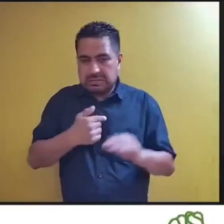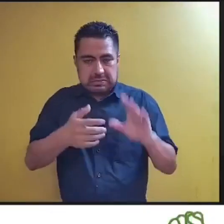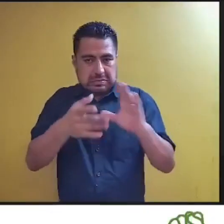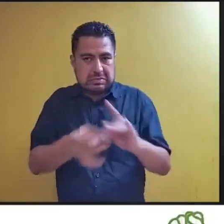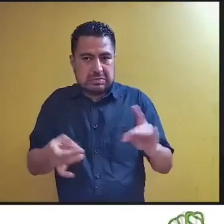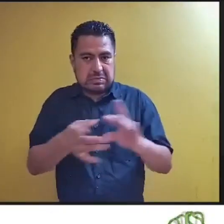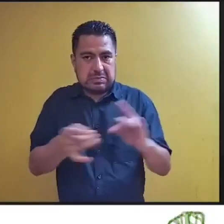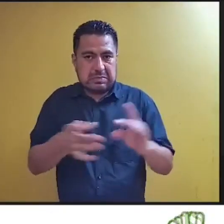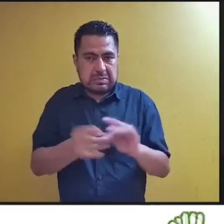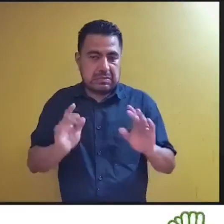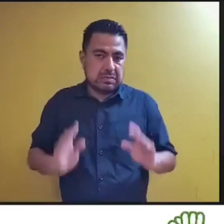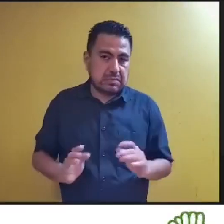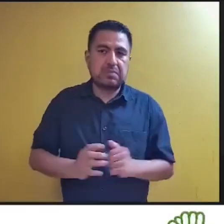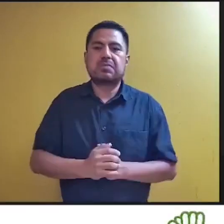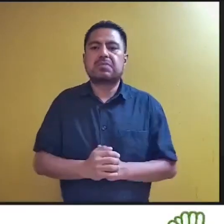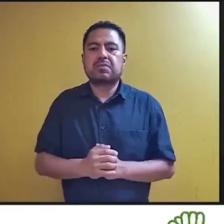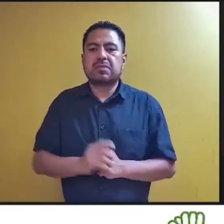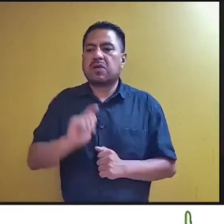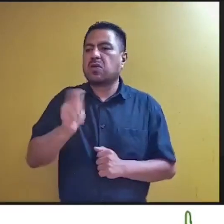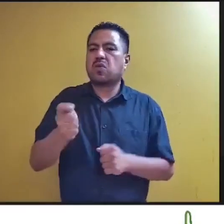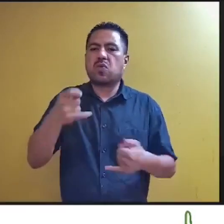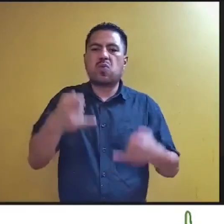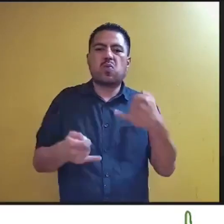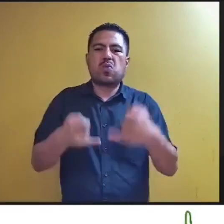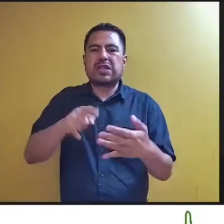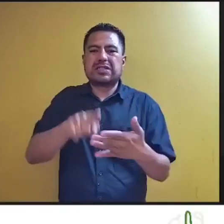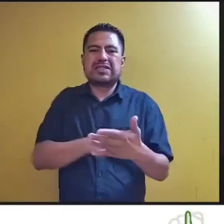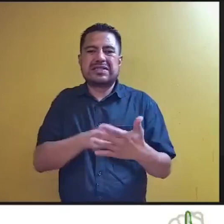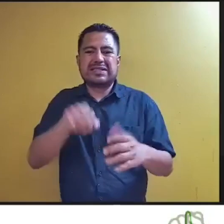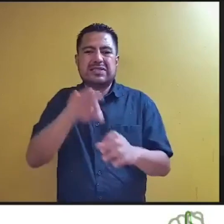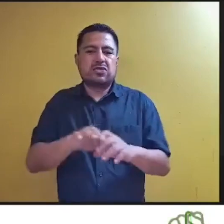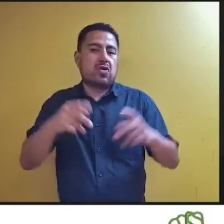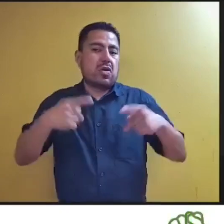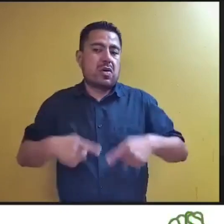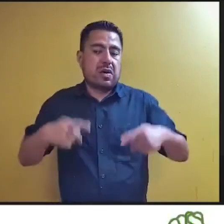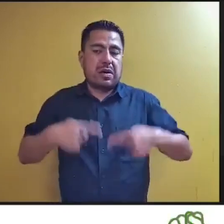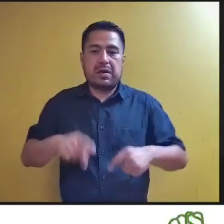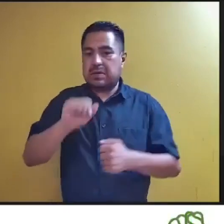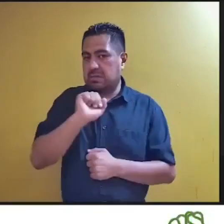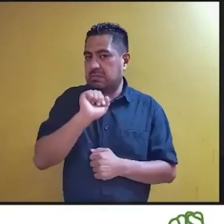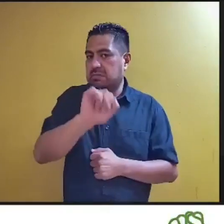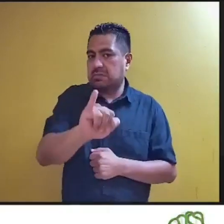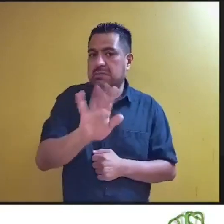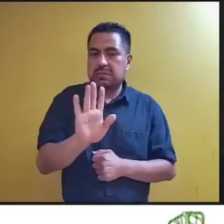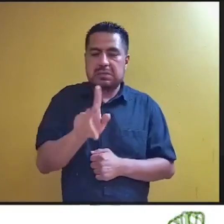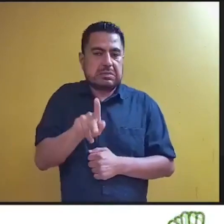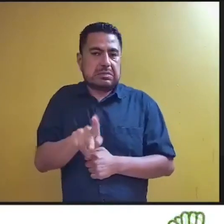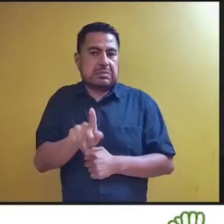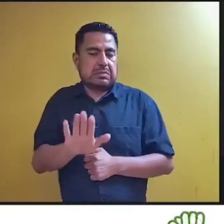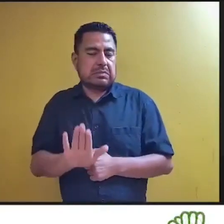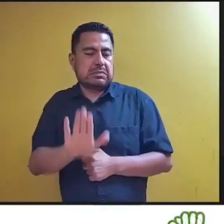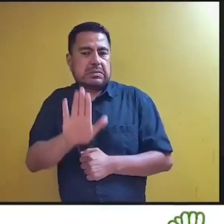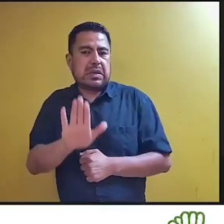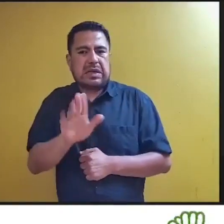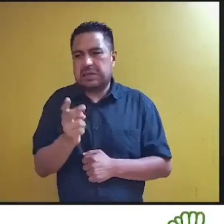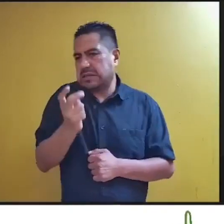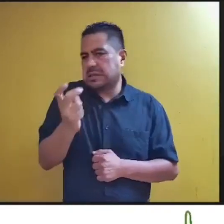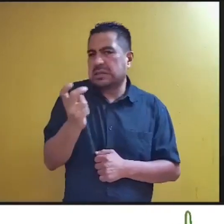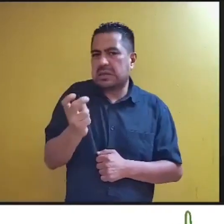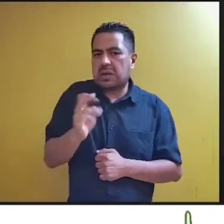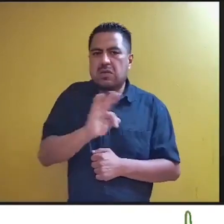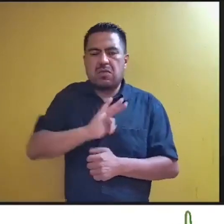que agravio es el juicio electoral ciudadano, que efectivamente parece que por ahí